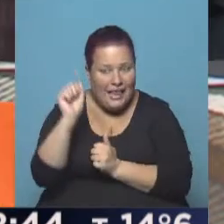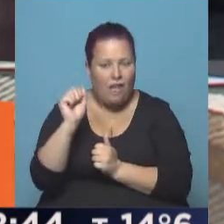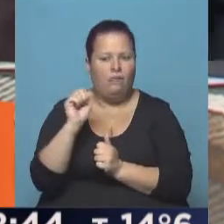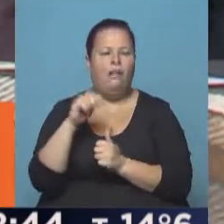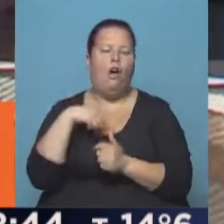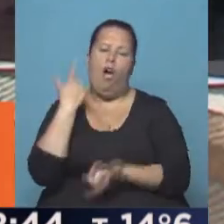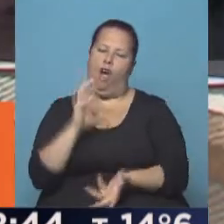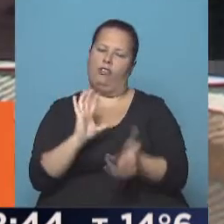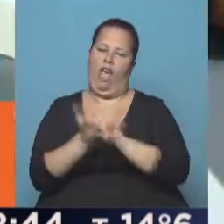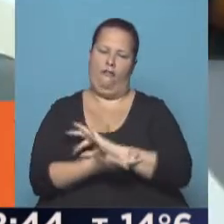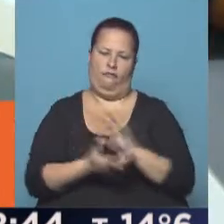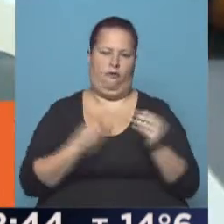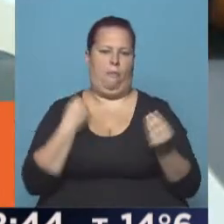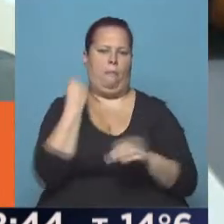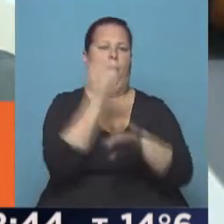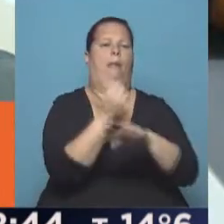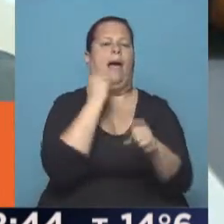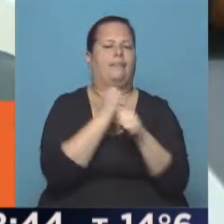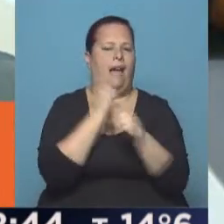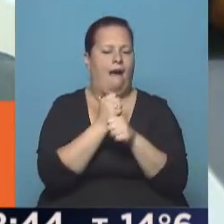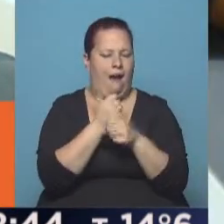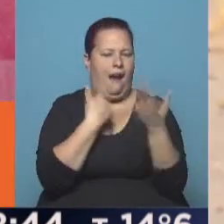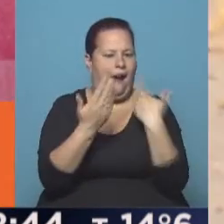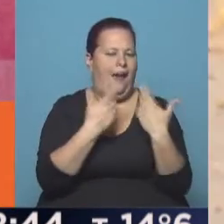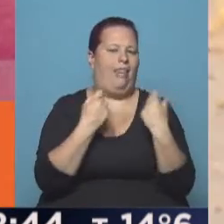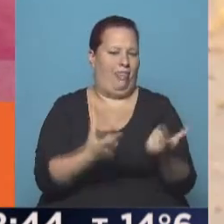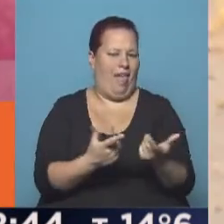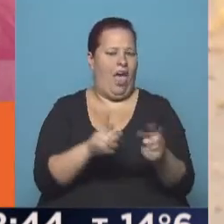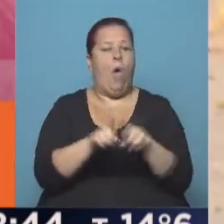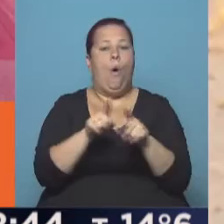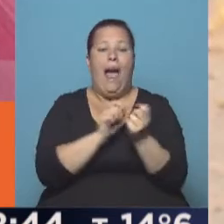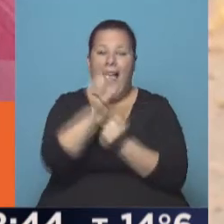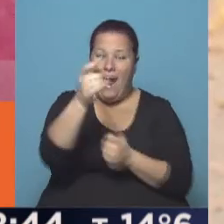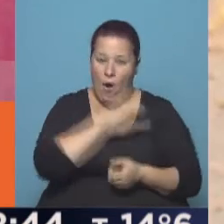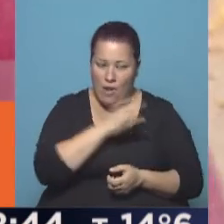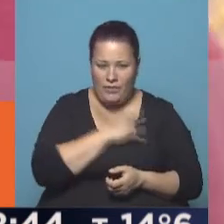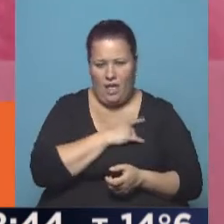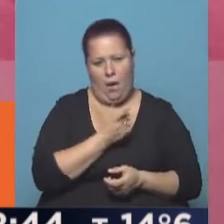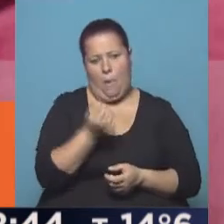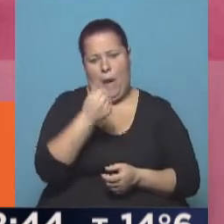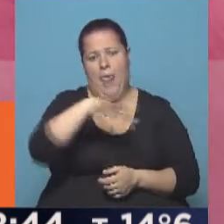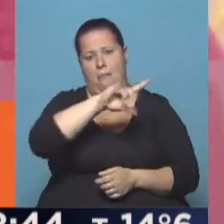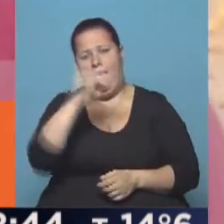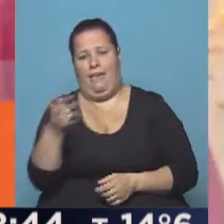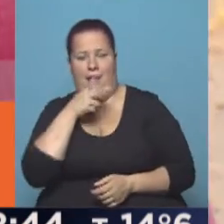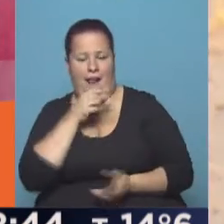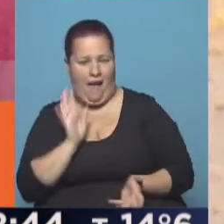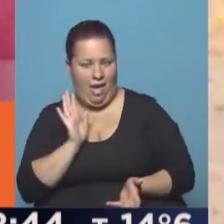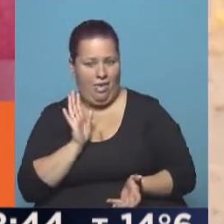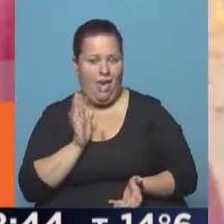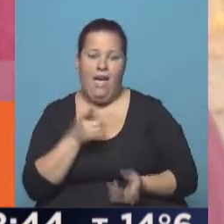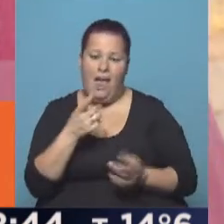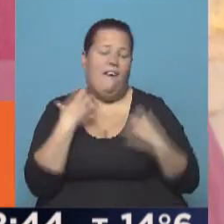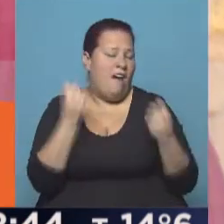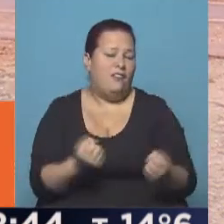da otra pantalla para cuando vos te vas a presentar a cualquier entrevista. Como se dice, un título universitario te cotiza más. Así vale